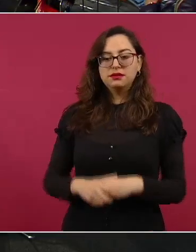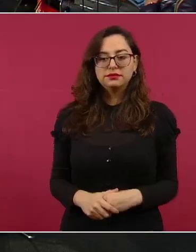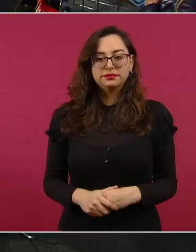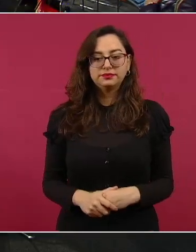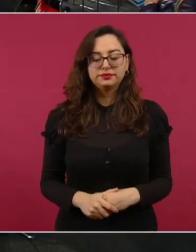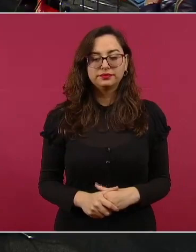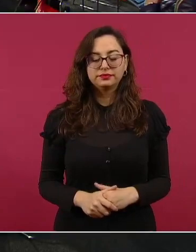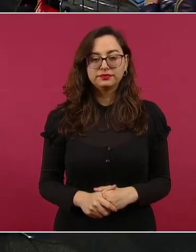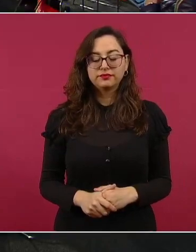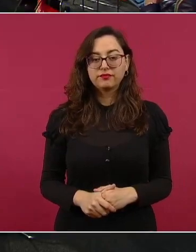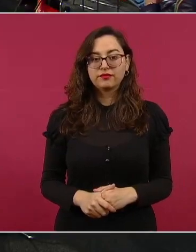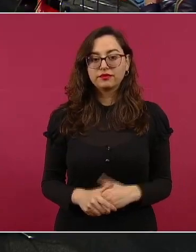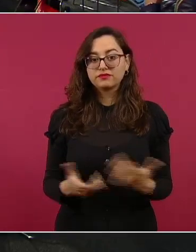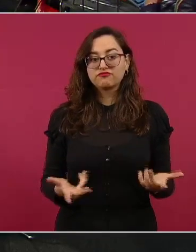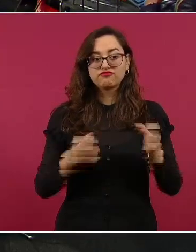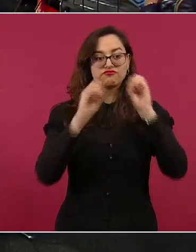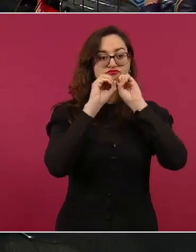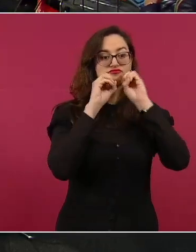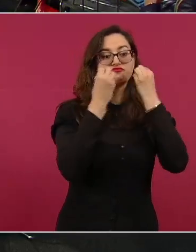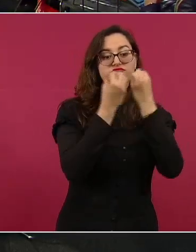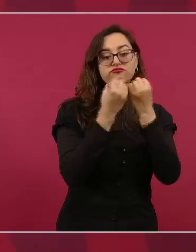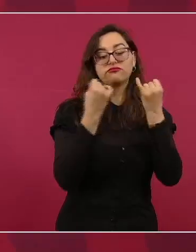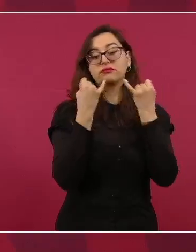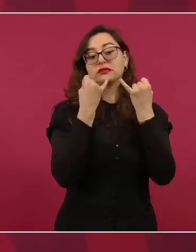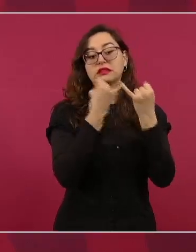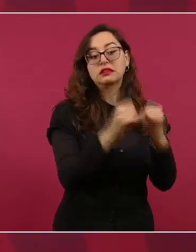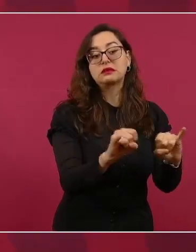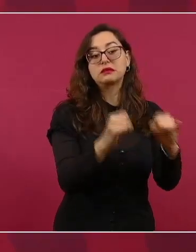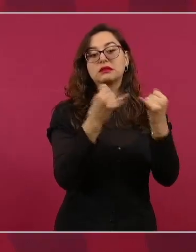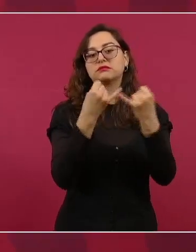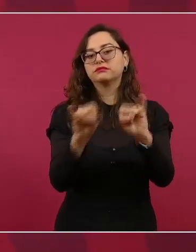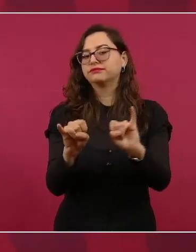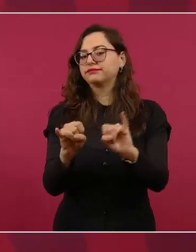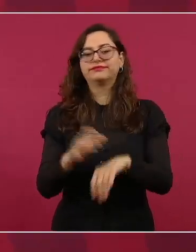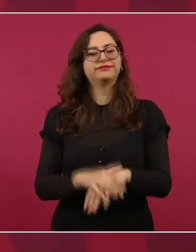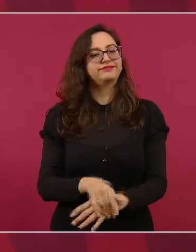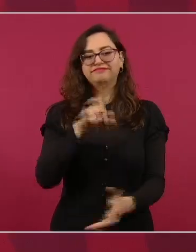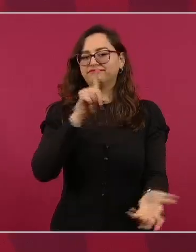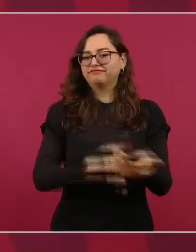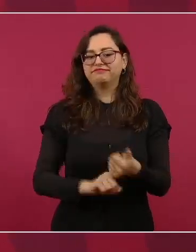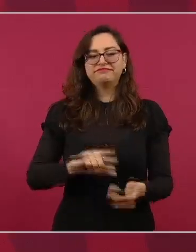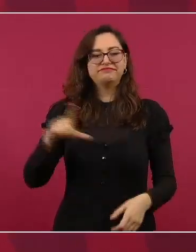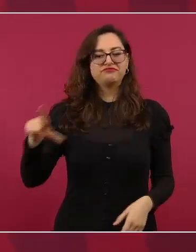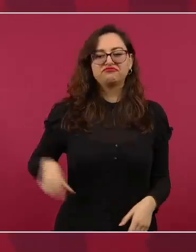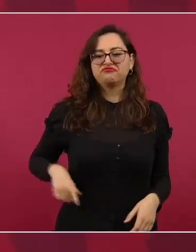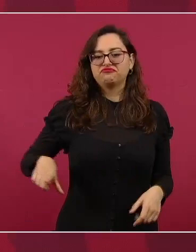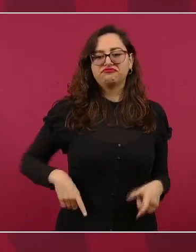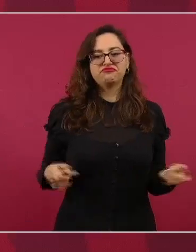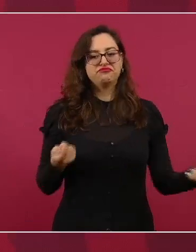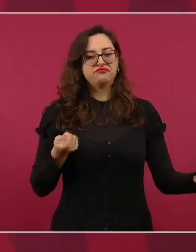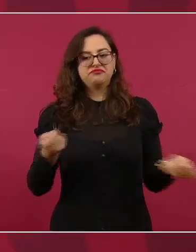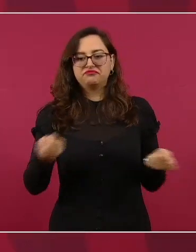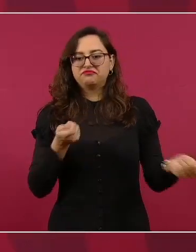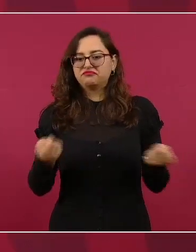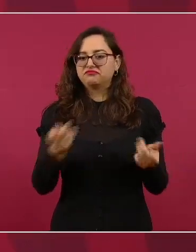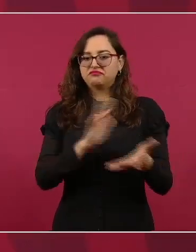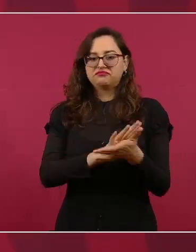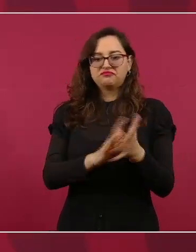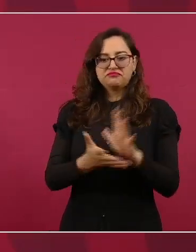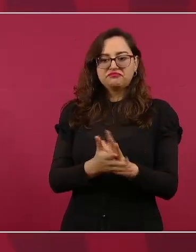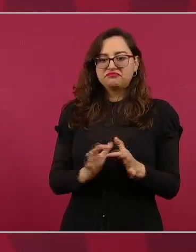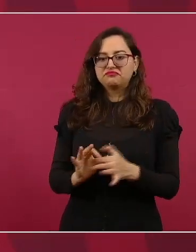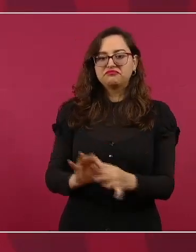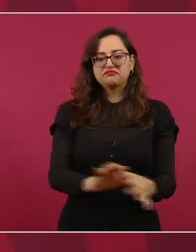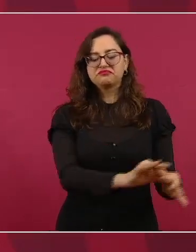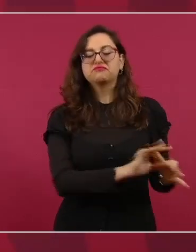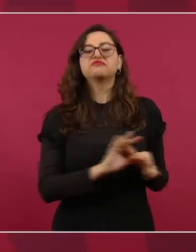estos organismos supuestamente autónomos vinculados al conservadurismo, a las minorías, hasta los